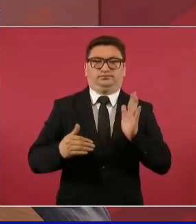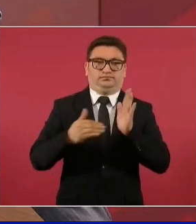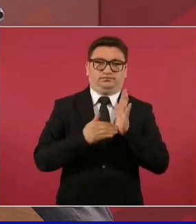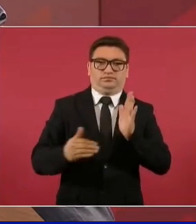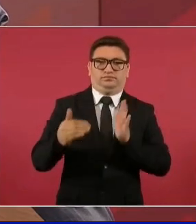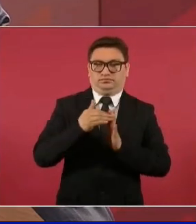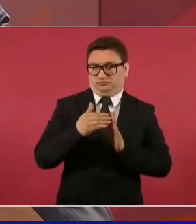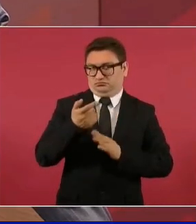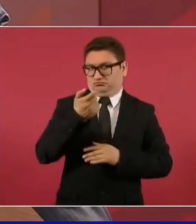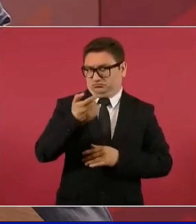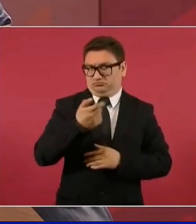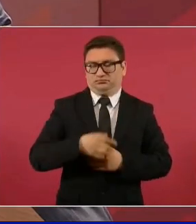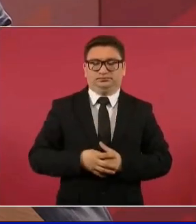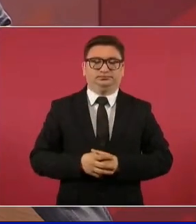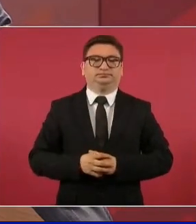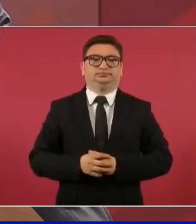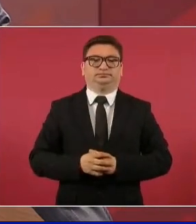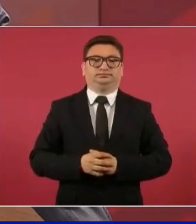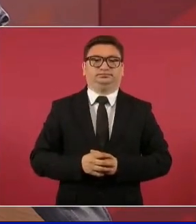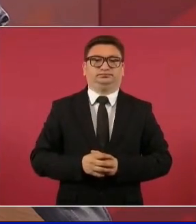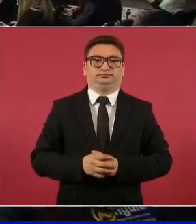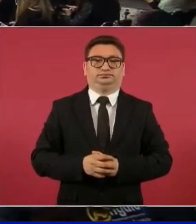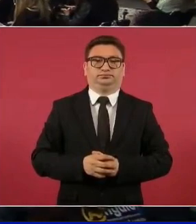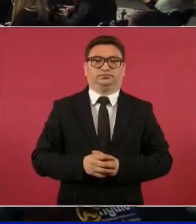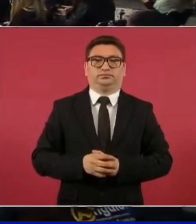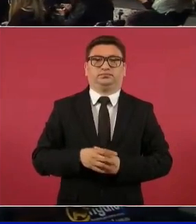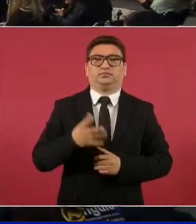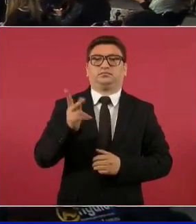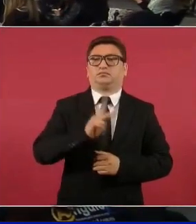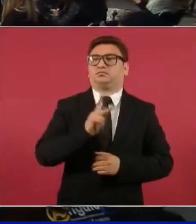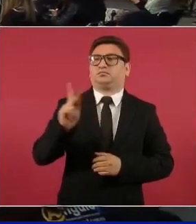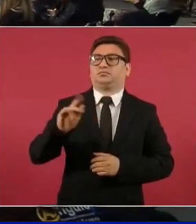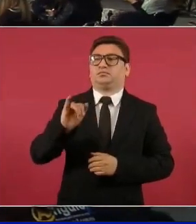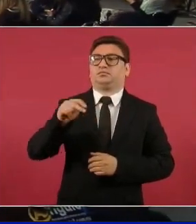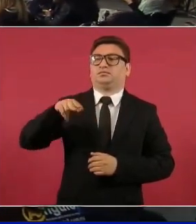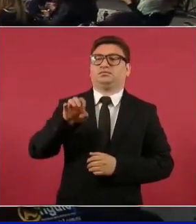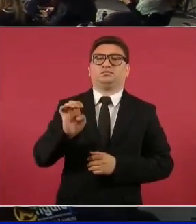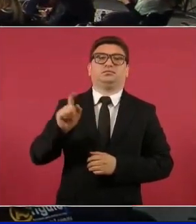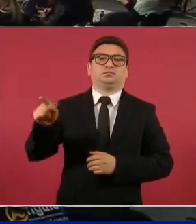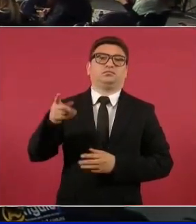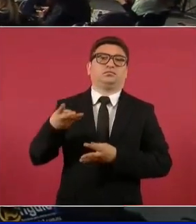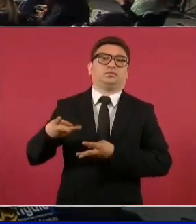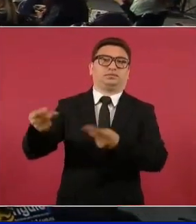20.000 millones de pesos, es lo que se gasta el INE.